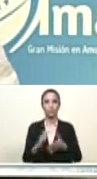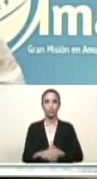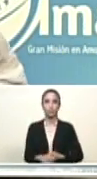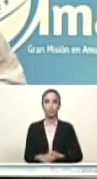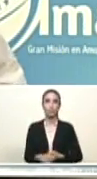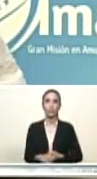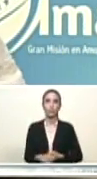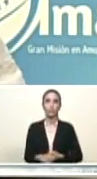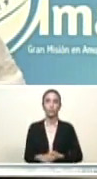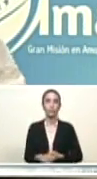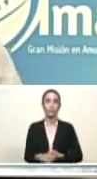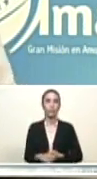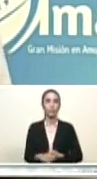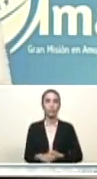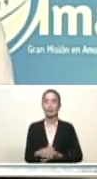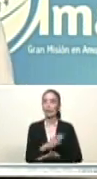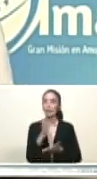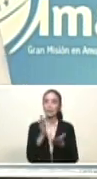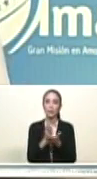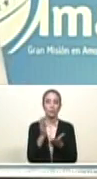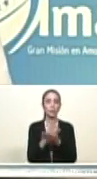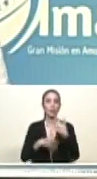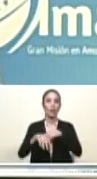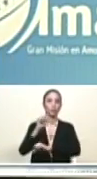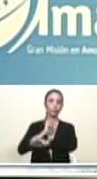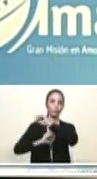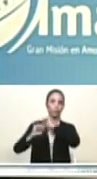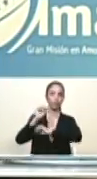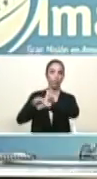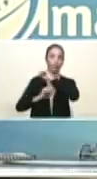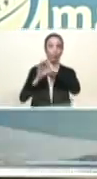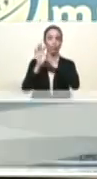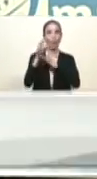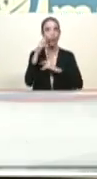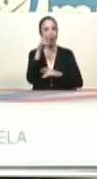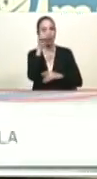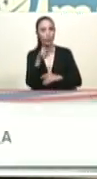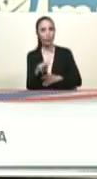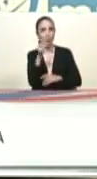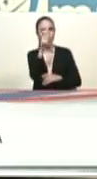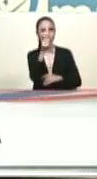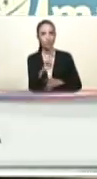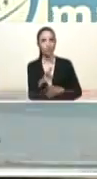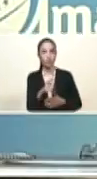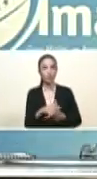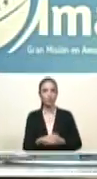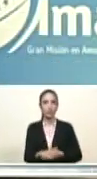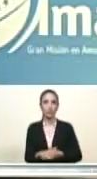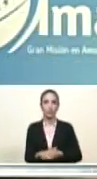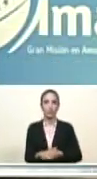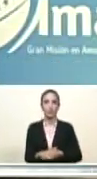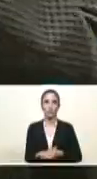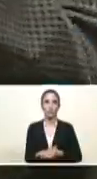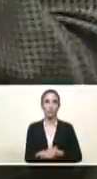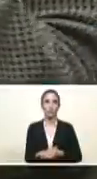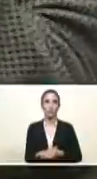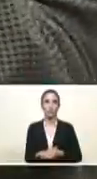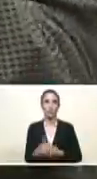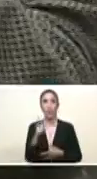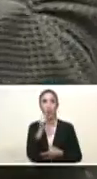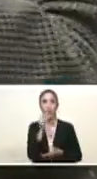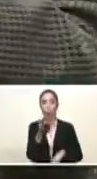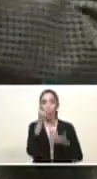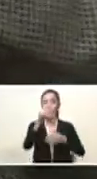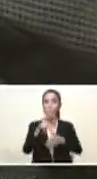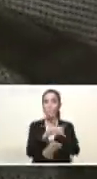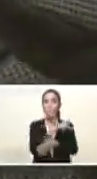diario Batallar. Por ahí yo veo a Néstor Francia, pero no me lo anotaron aquí. Escritor, poeta